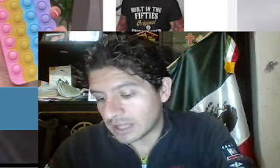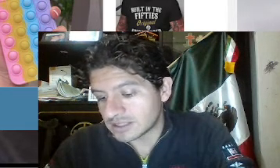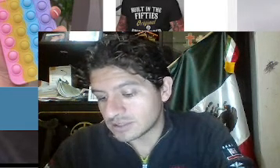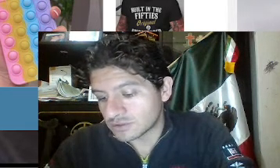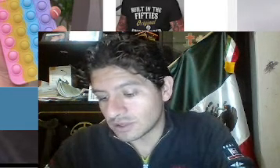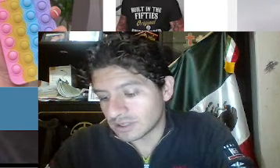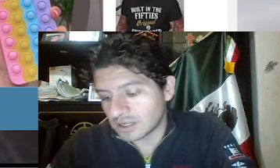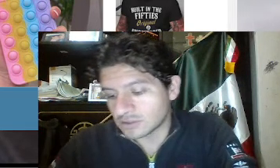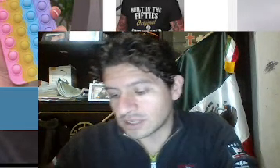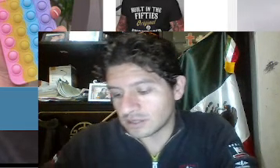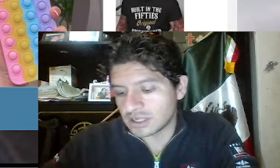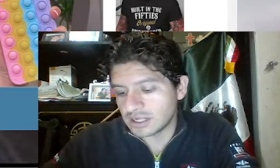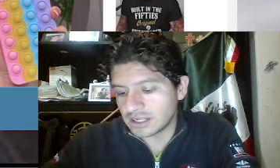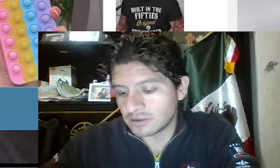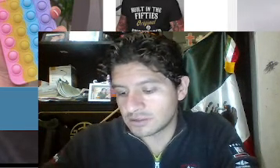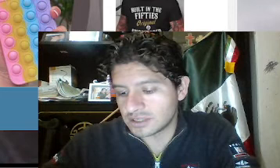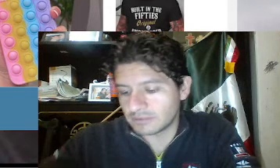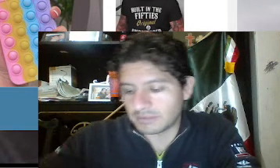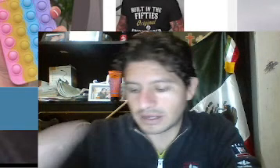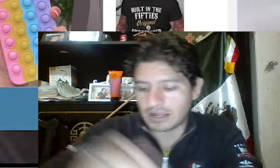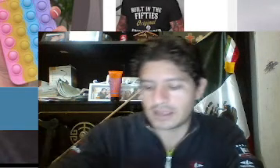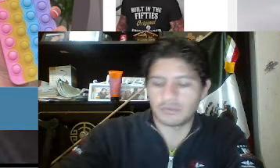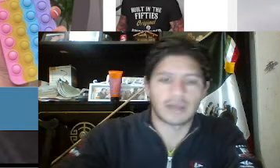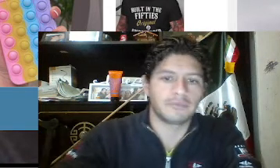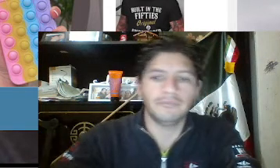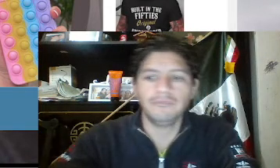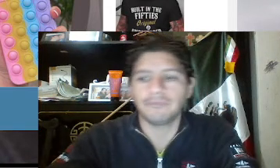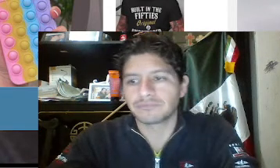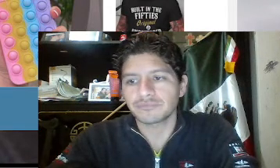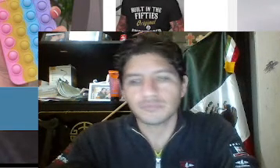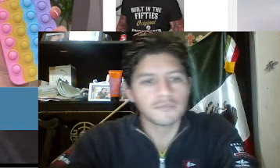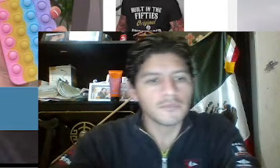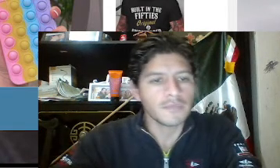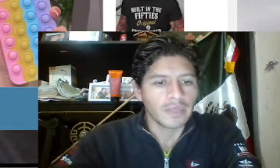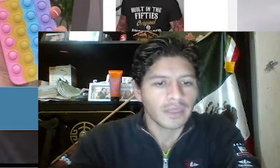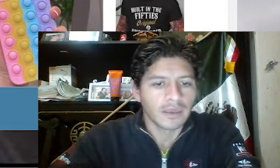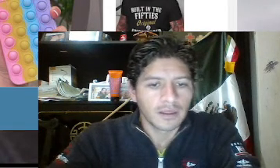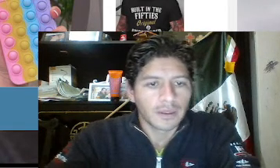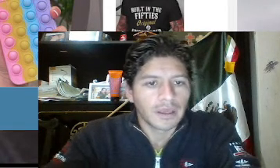Franco Leal dice, esos consejeros del INE no sirven para nada. Bueno.